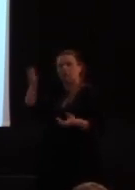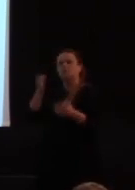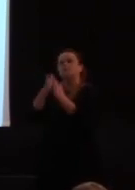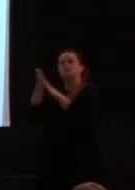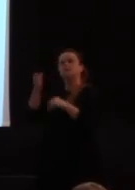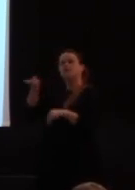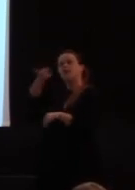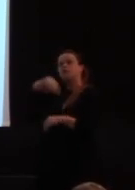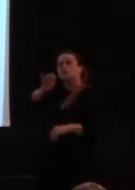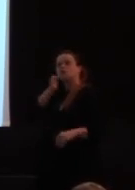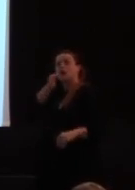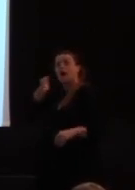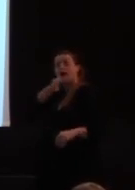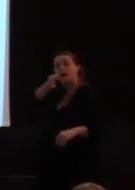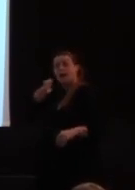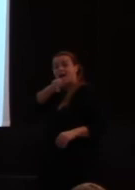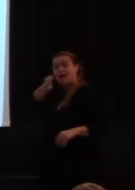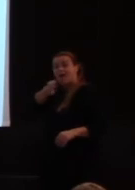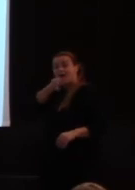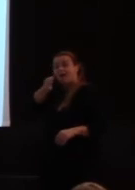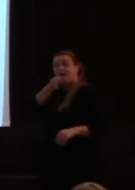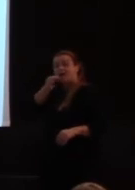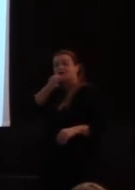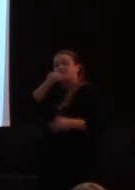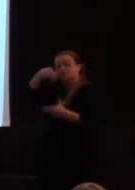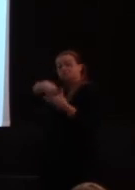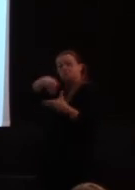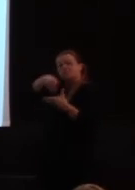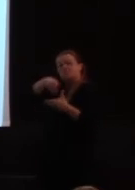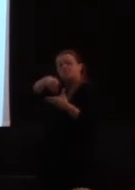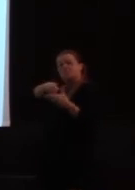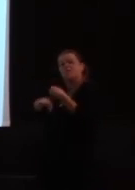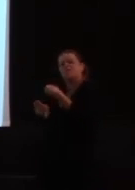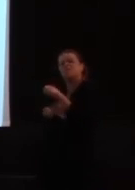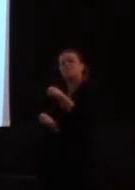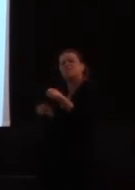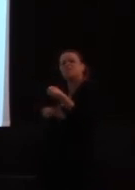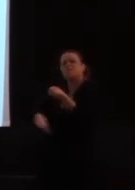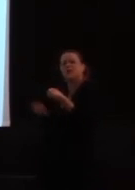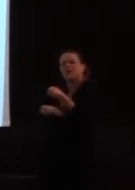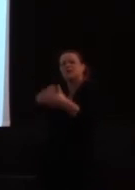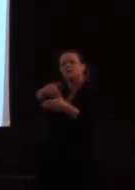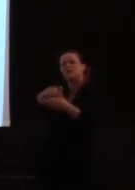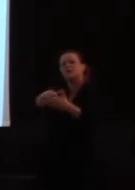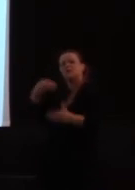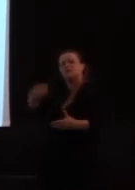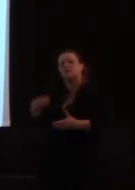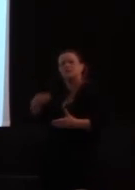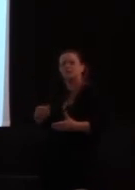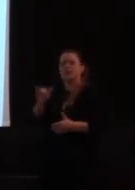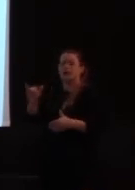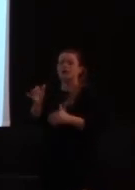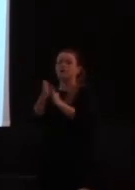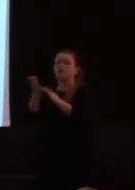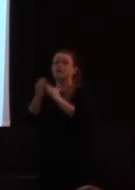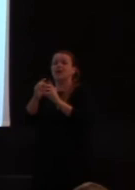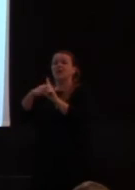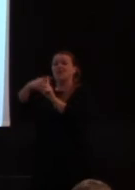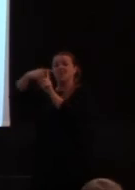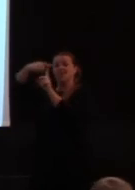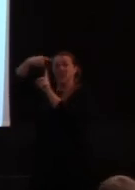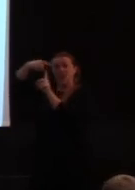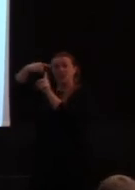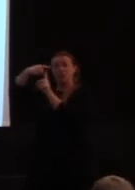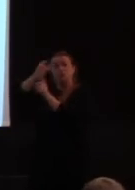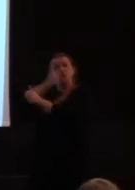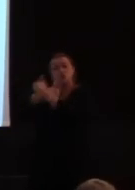que nosotros estamos hablando hay pozo, hay base, ¿eh? Por tanto, a veces hay que equilibrar, sobre todo en niveles un poco más altos, la